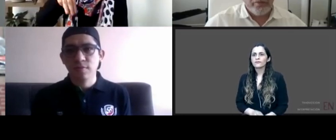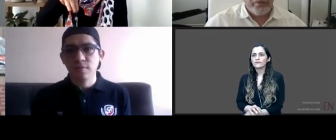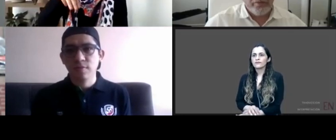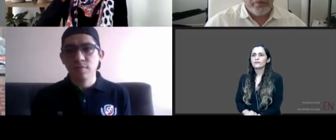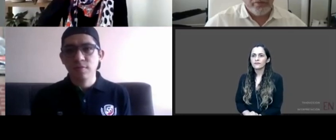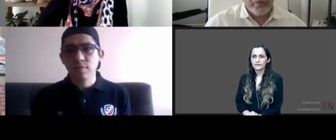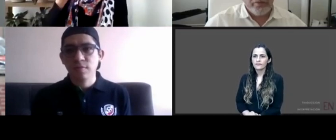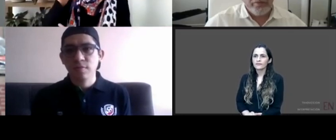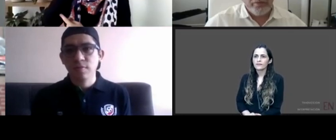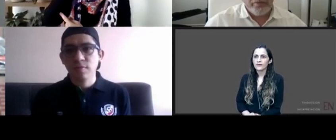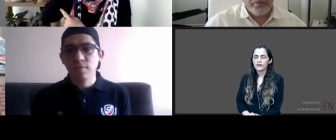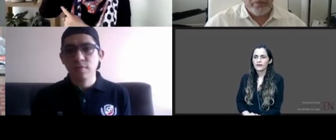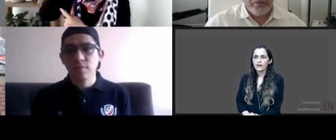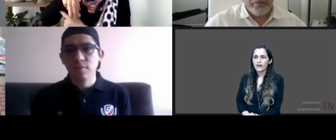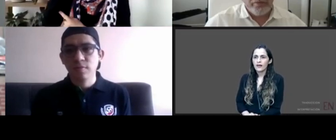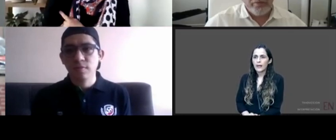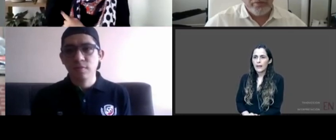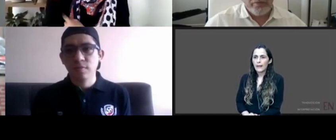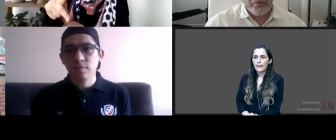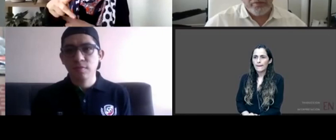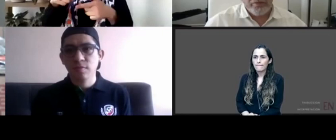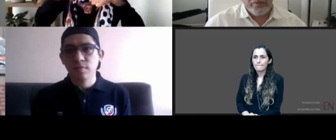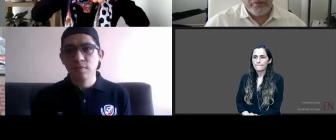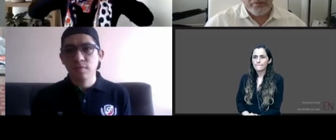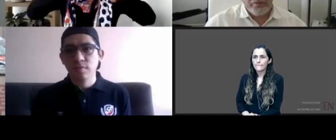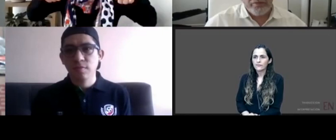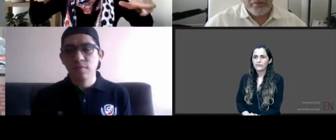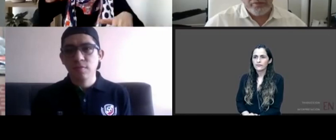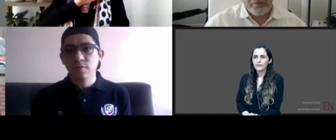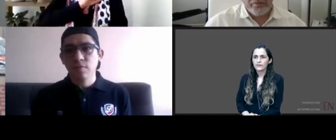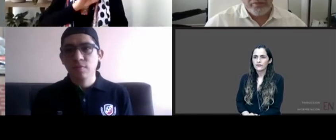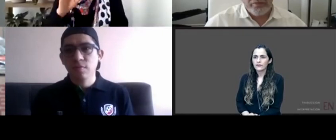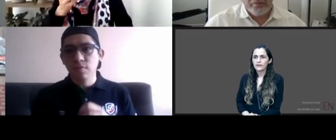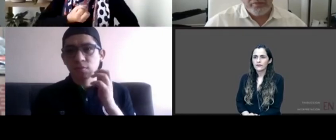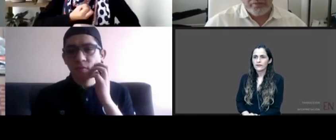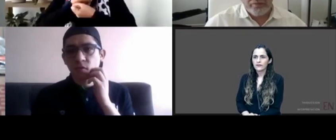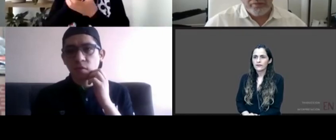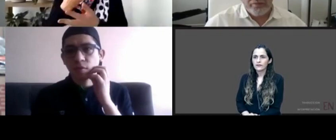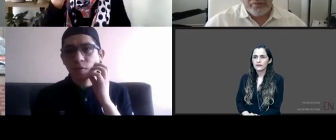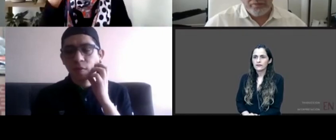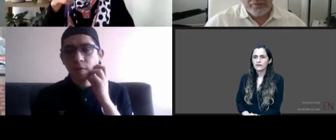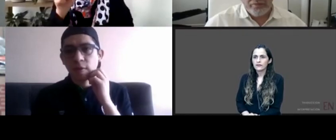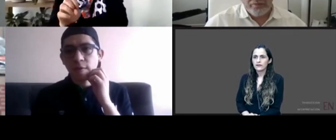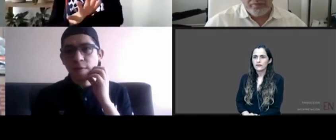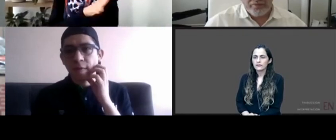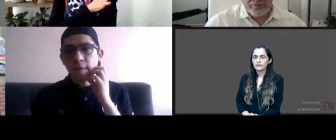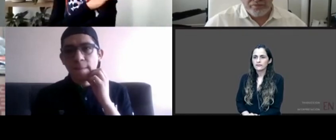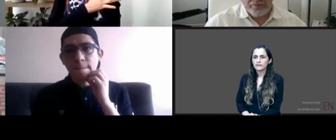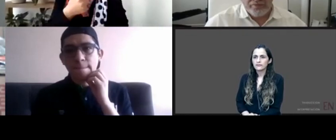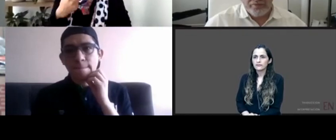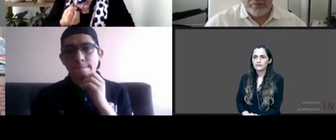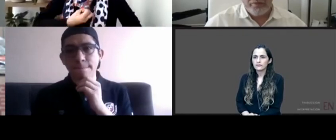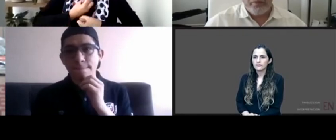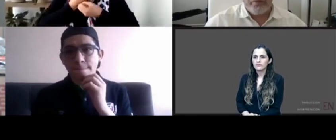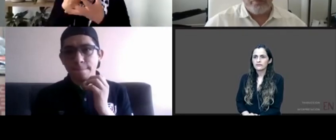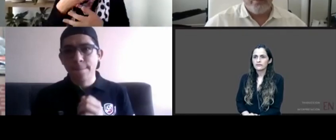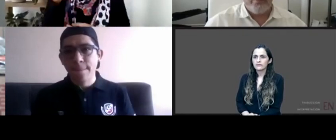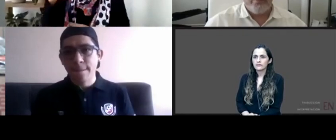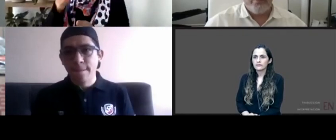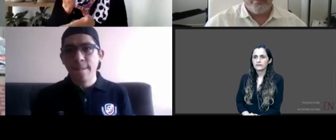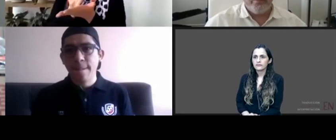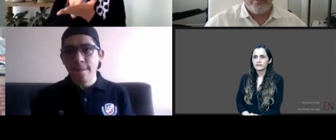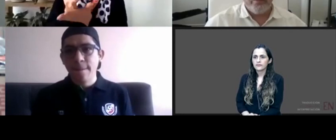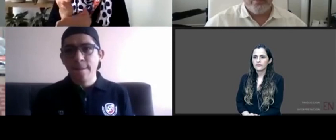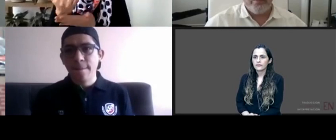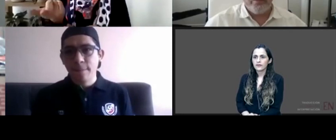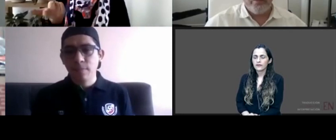No se les acerca la información de que la lengua de señas mexicana es una lengua natural, es una lengua que ellos podrían ir adquiriendo,